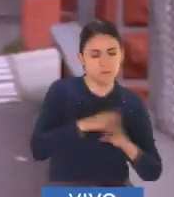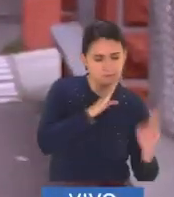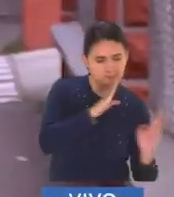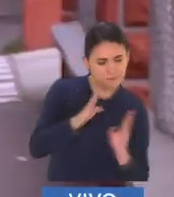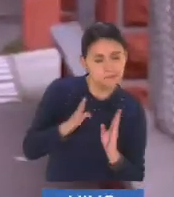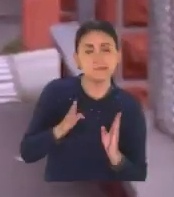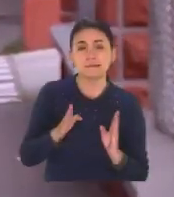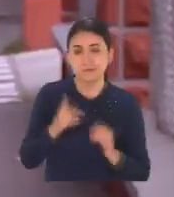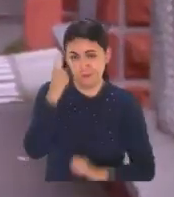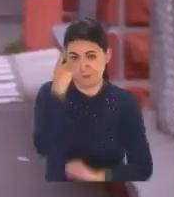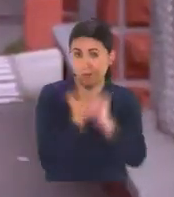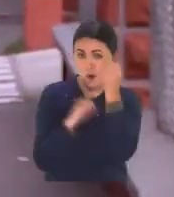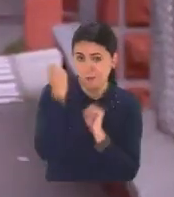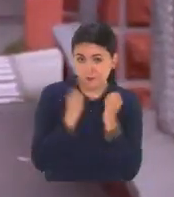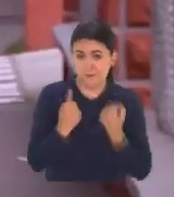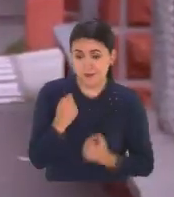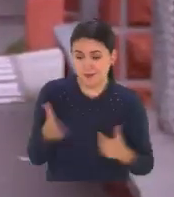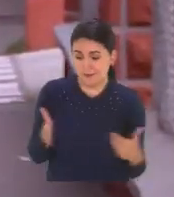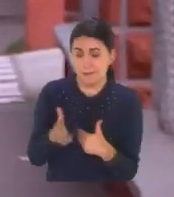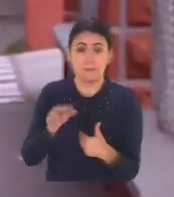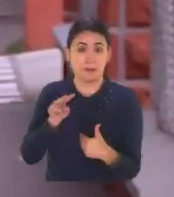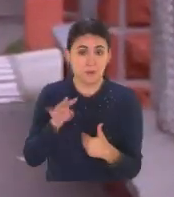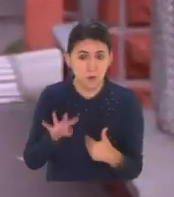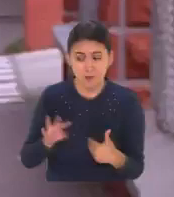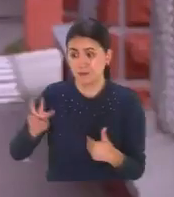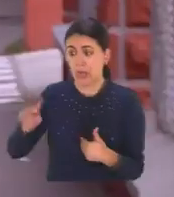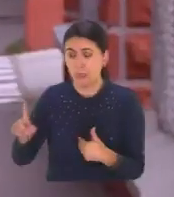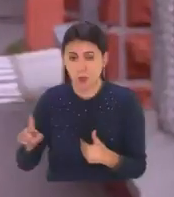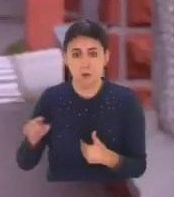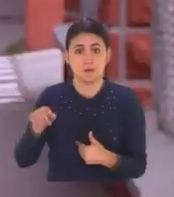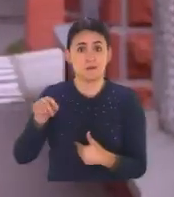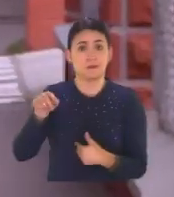intensificada. Preocupación porque falta la Navidad, falta el Año Nuevo, falta Reyes,